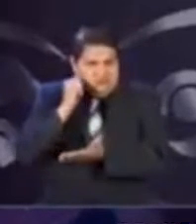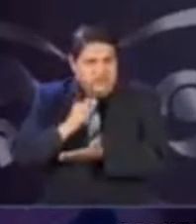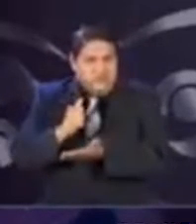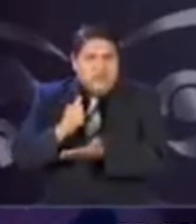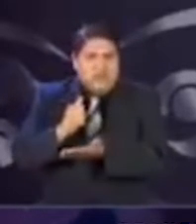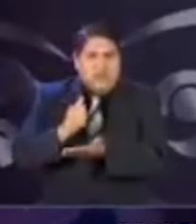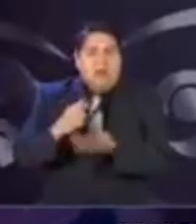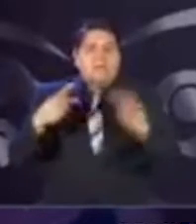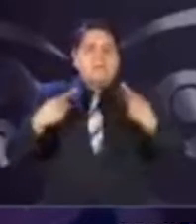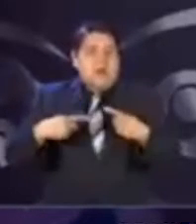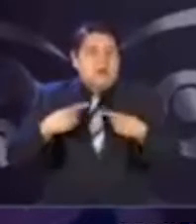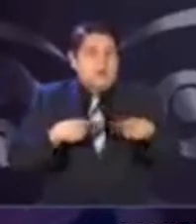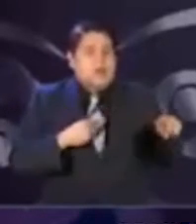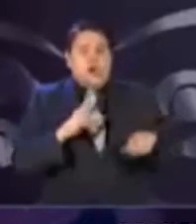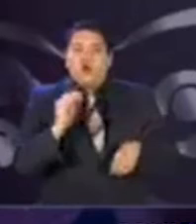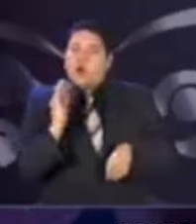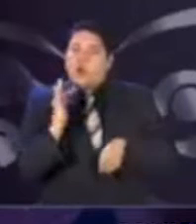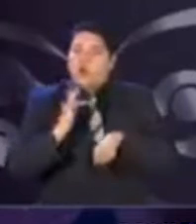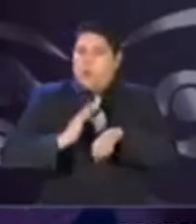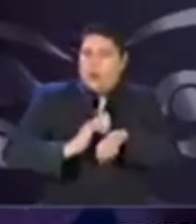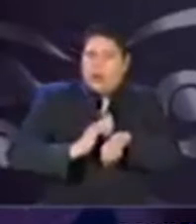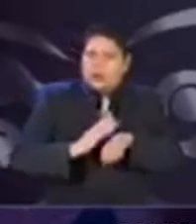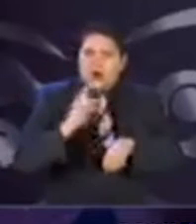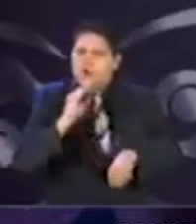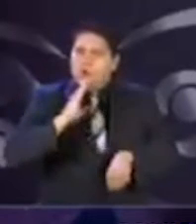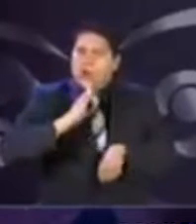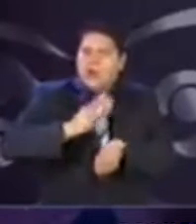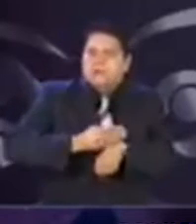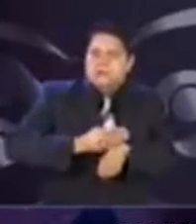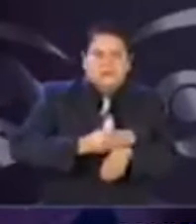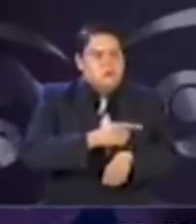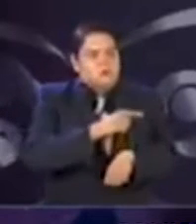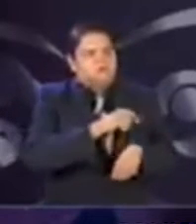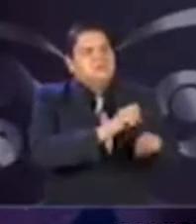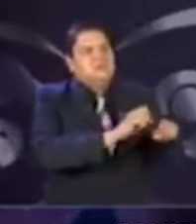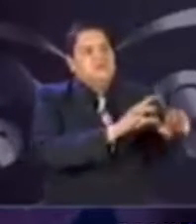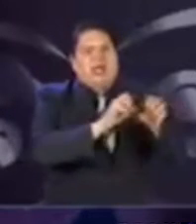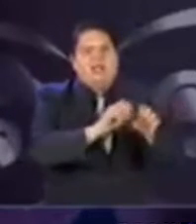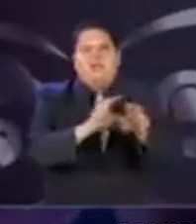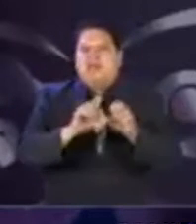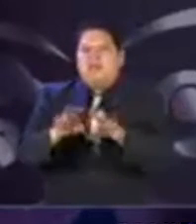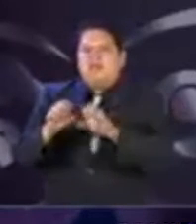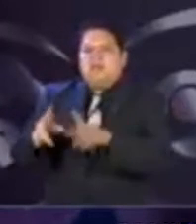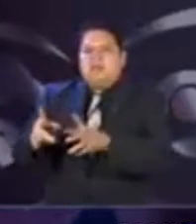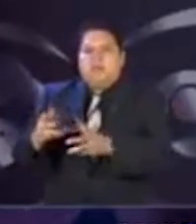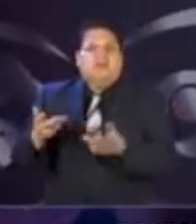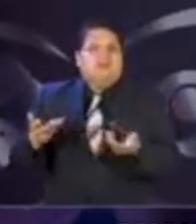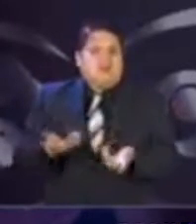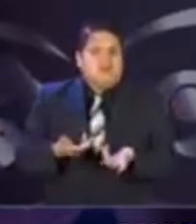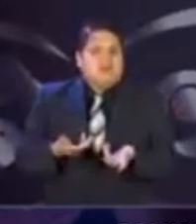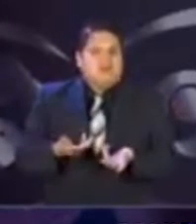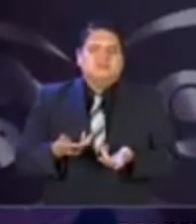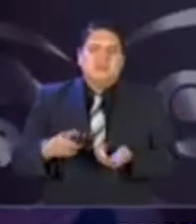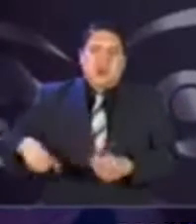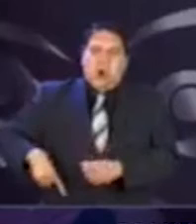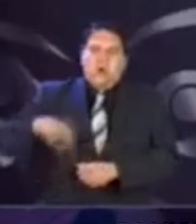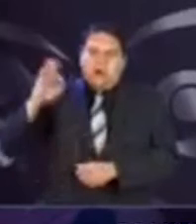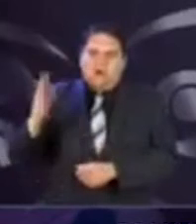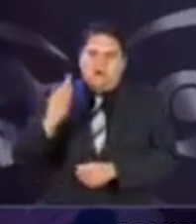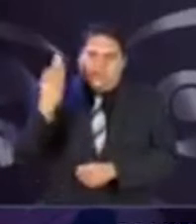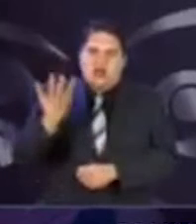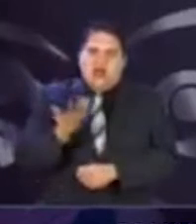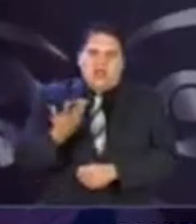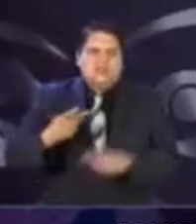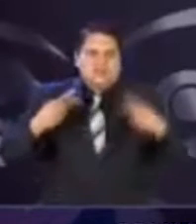a intocables es muestra de que la 4T protege a los verdaderos maestros de la estafa y